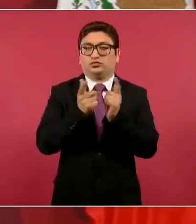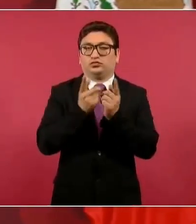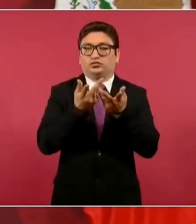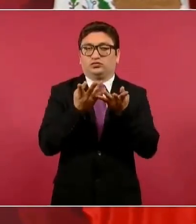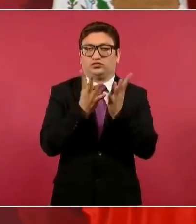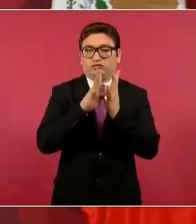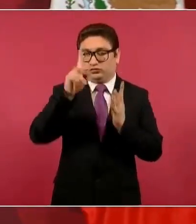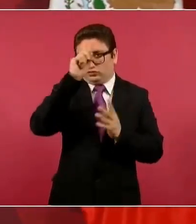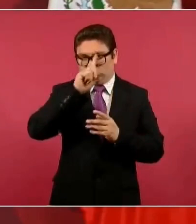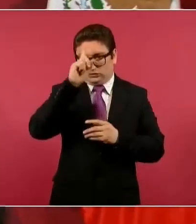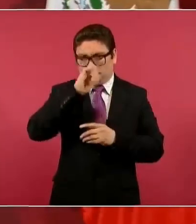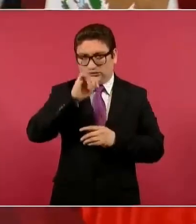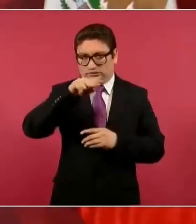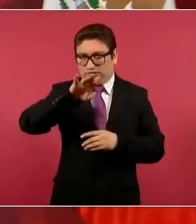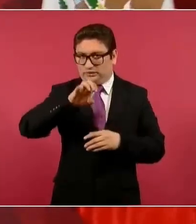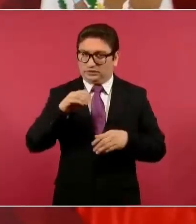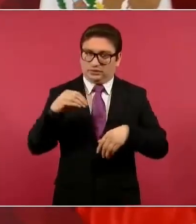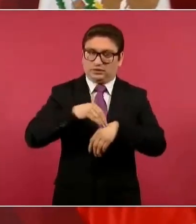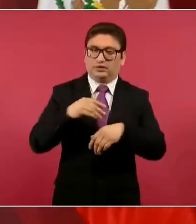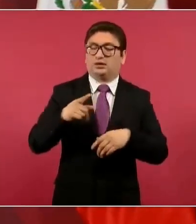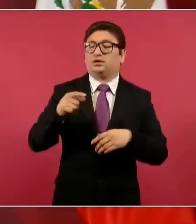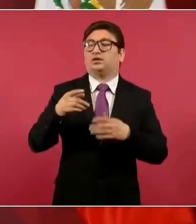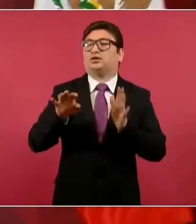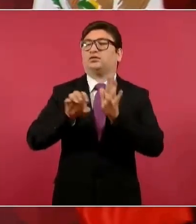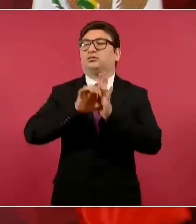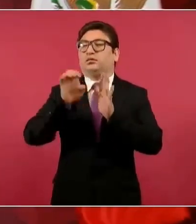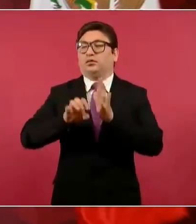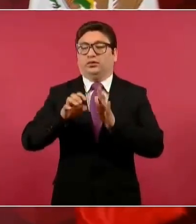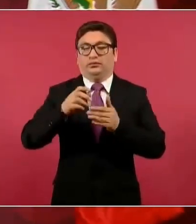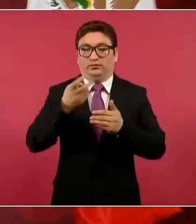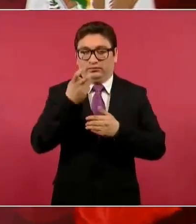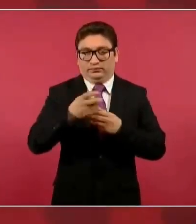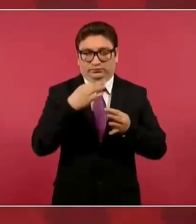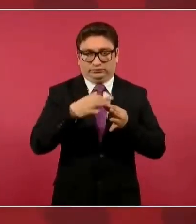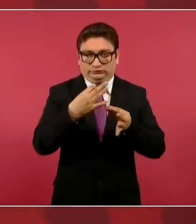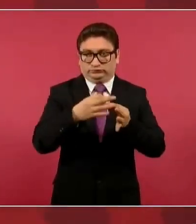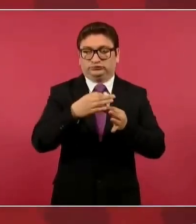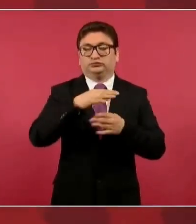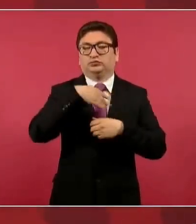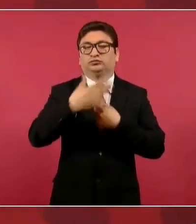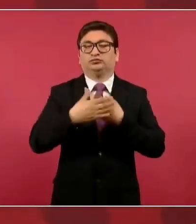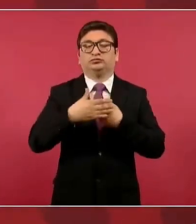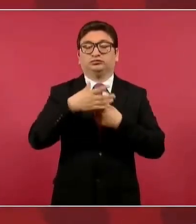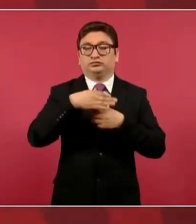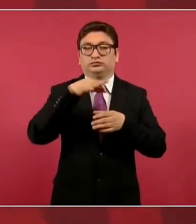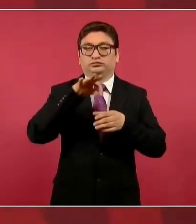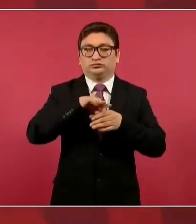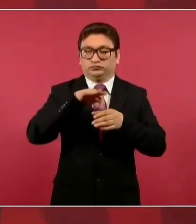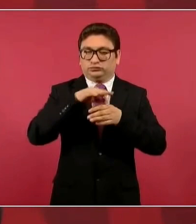INE, que ya no iba a haber democracia, cuando la propuesta